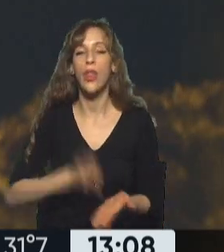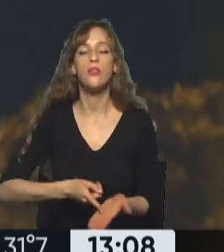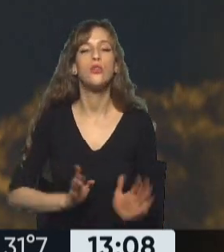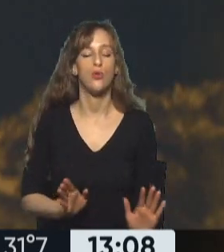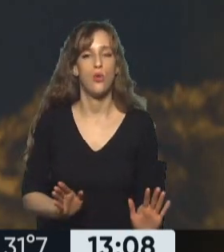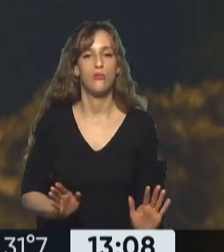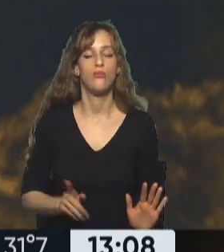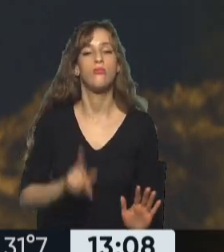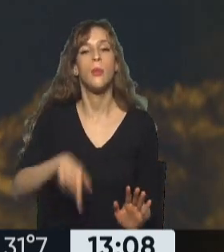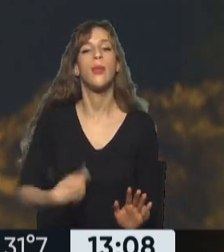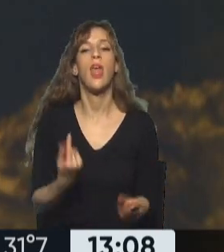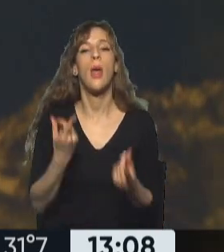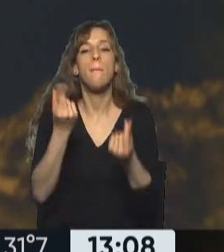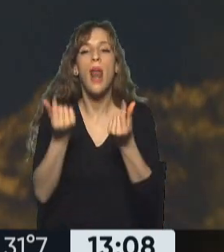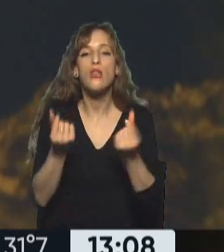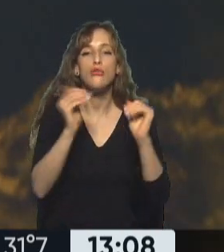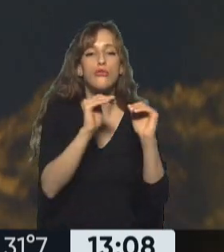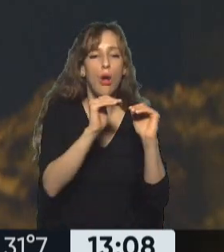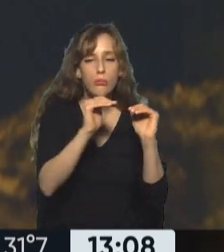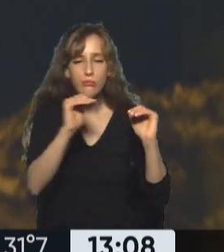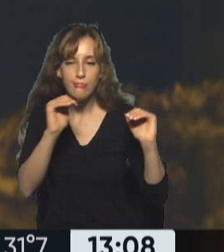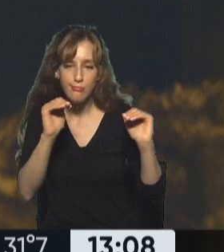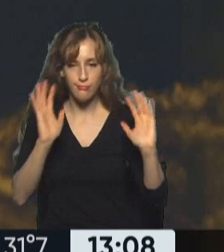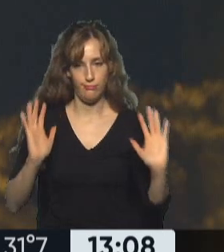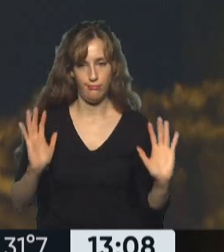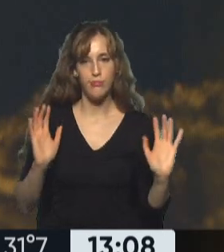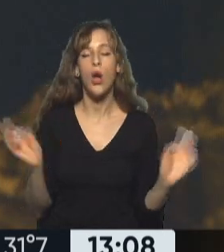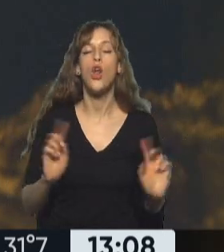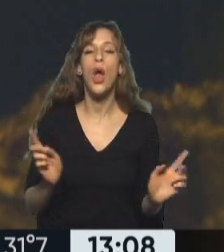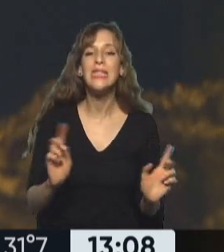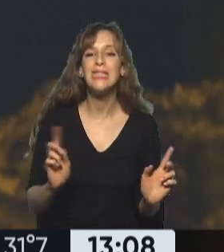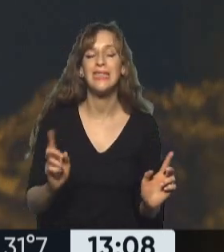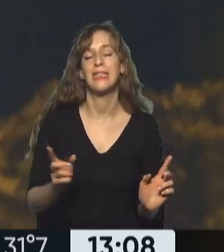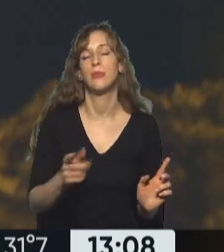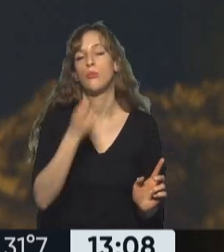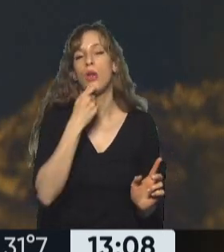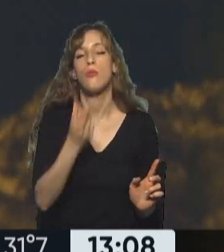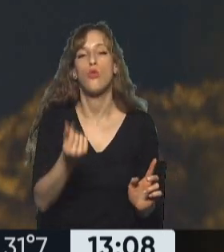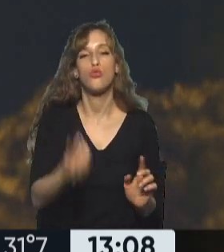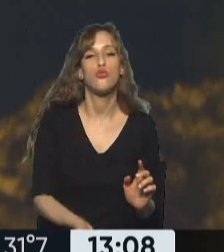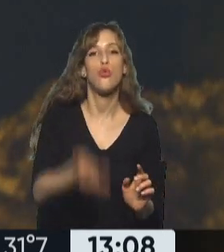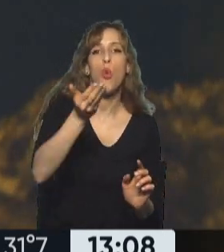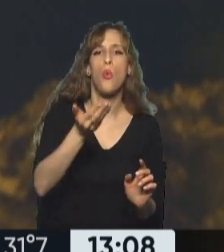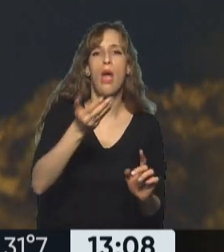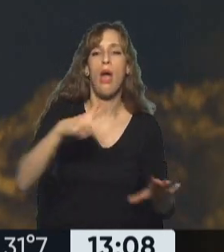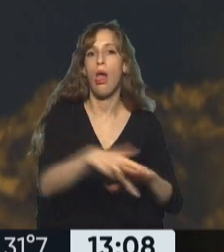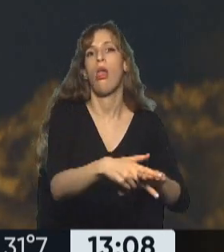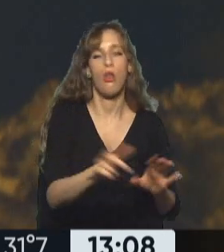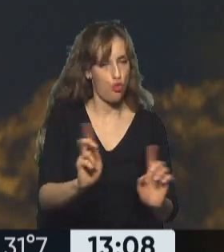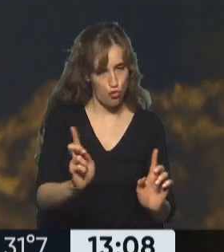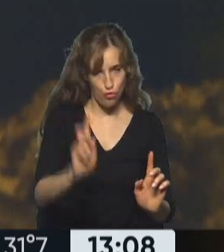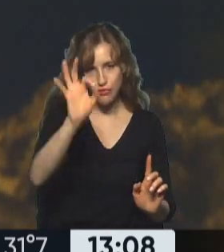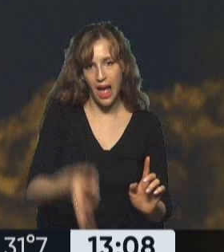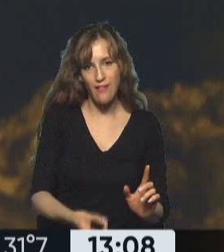una estabilización en el precio. No se había reducido respecto de las uvas. Supimos que el asado tuvo una duplicación